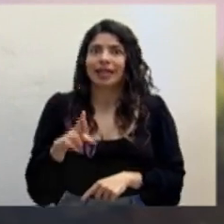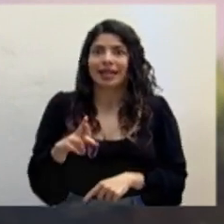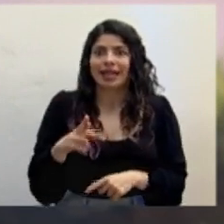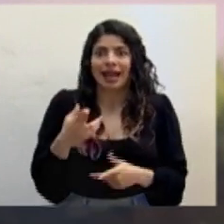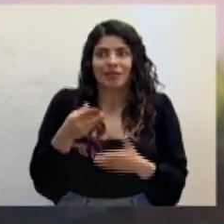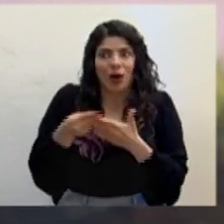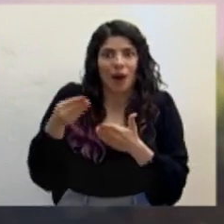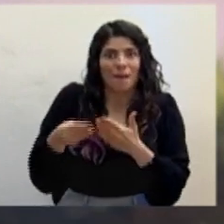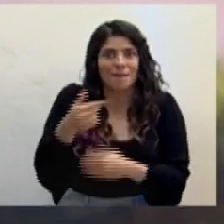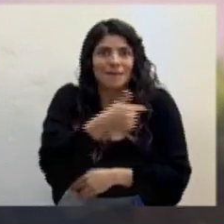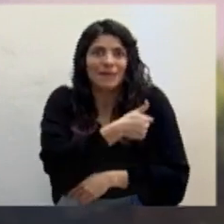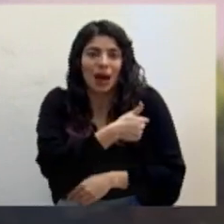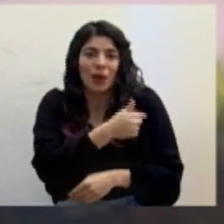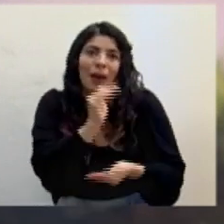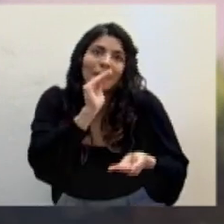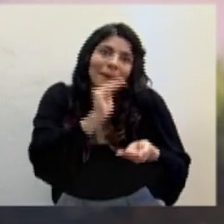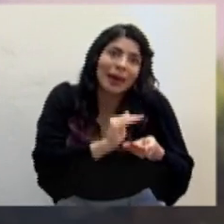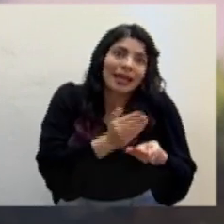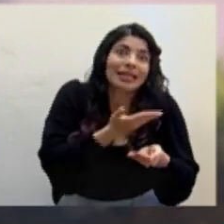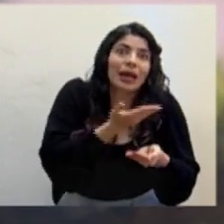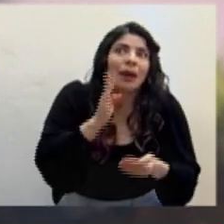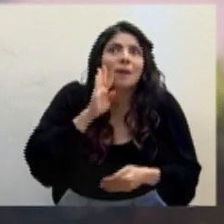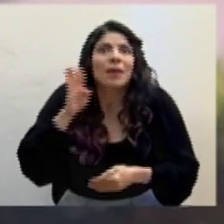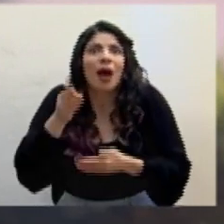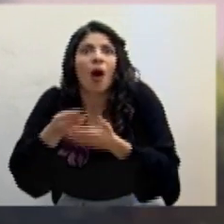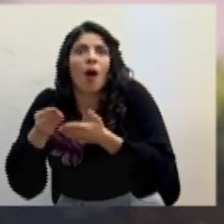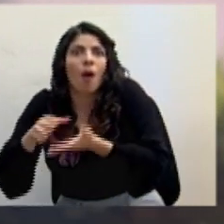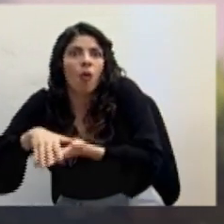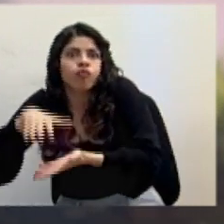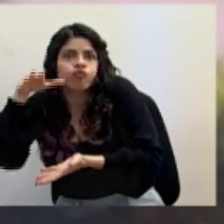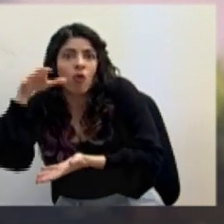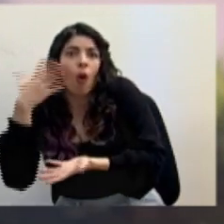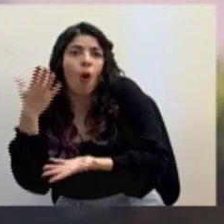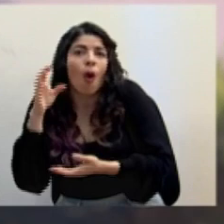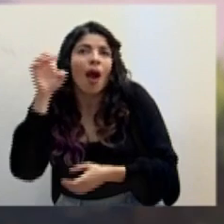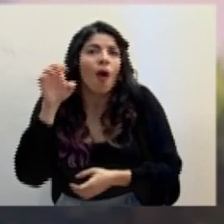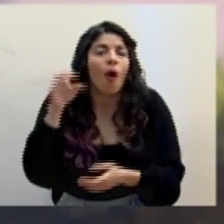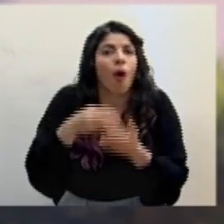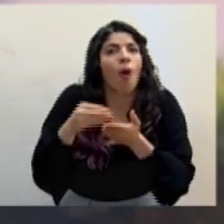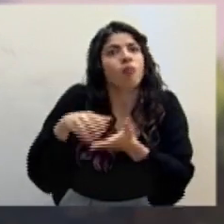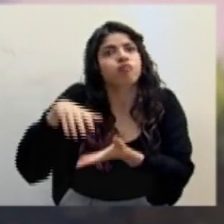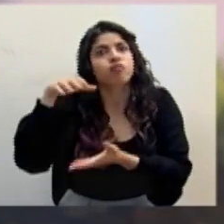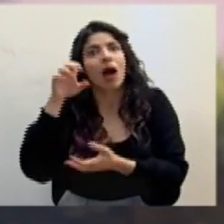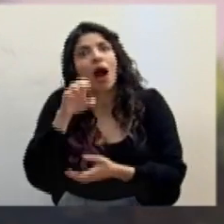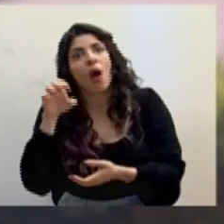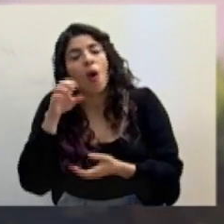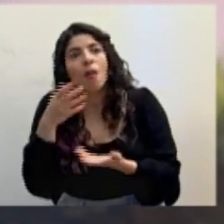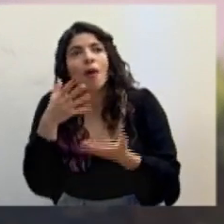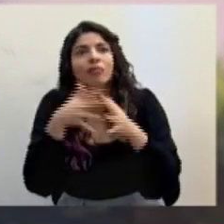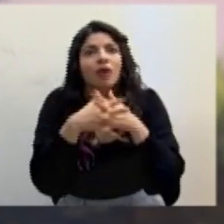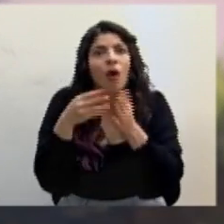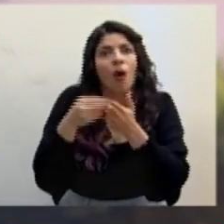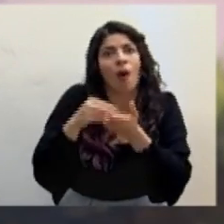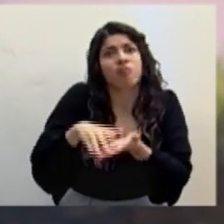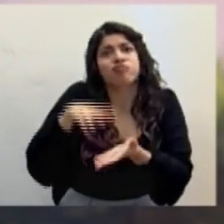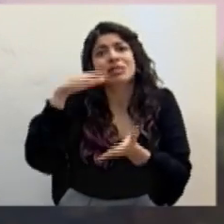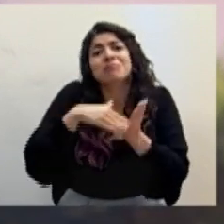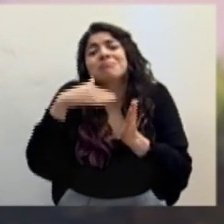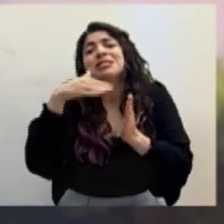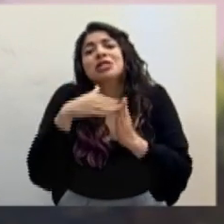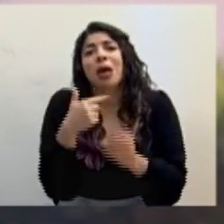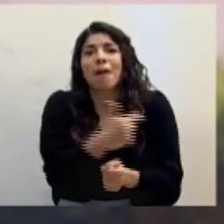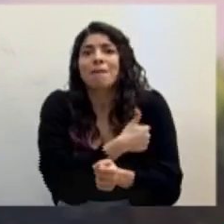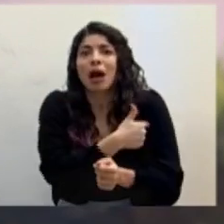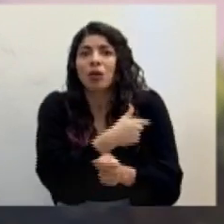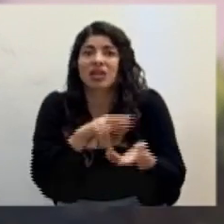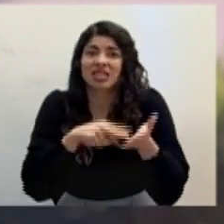la adquisición de vacunas es menor a un país como Bélgica o otros países de la Unión Europea o Estados Unidos que obviamente han adquirido ya millones de